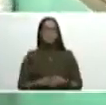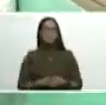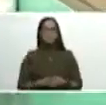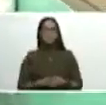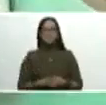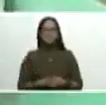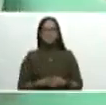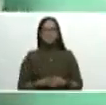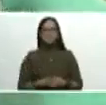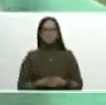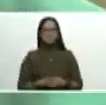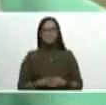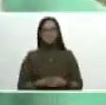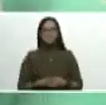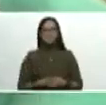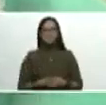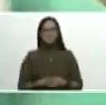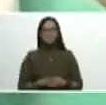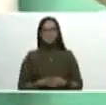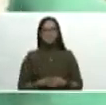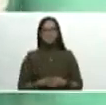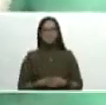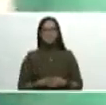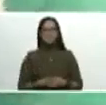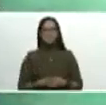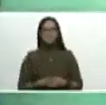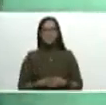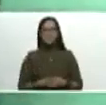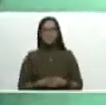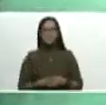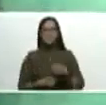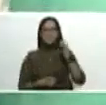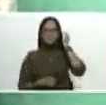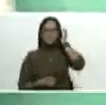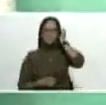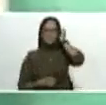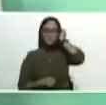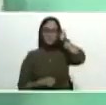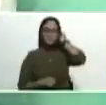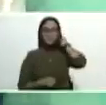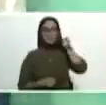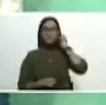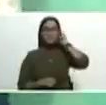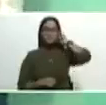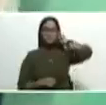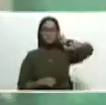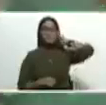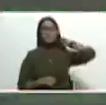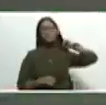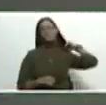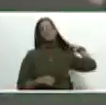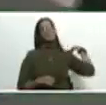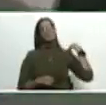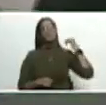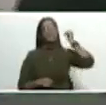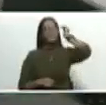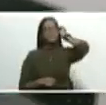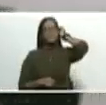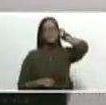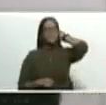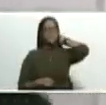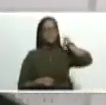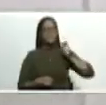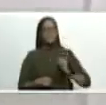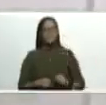perfecta, cívico-militar y la unidad de trabajo con nuestro gobernador Alejandro Terán, todo como una fuerza, como